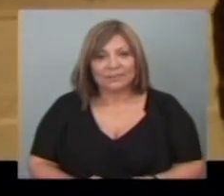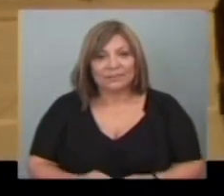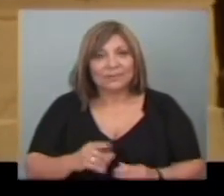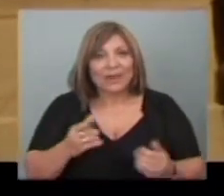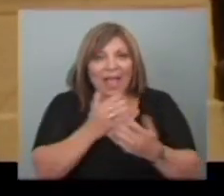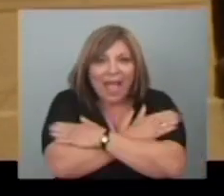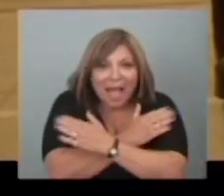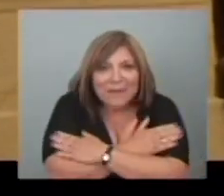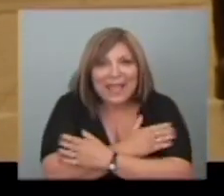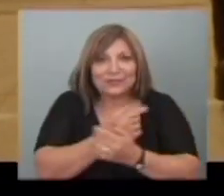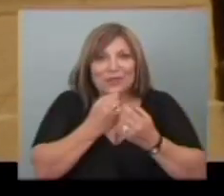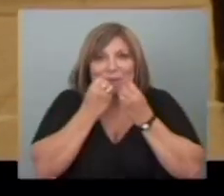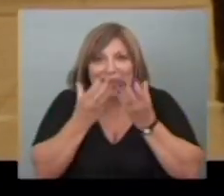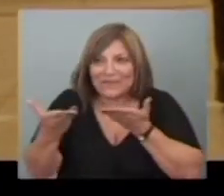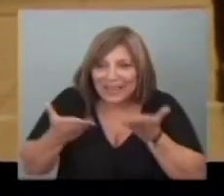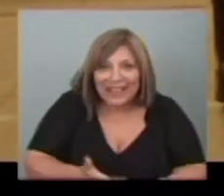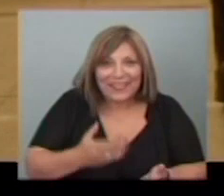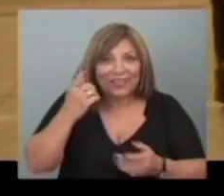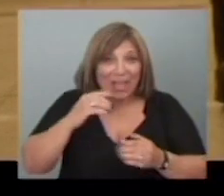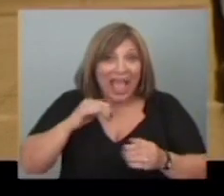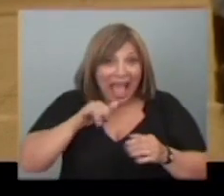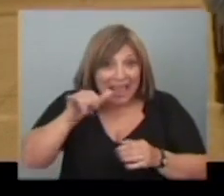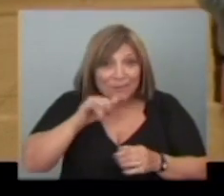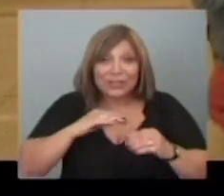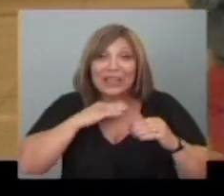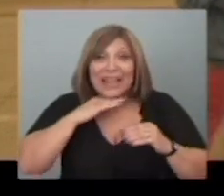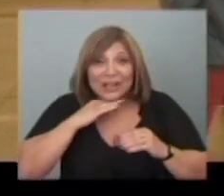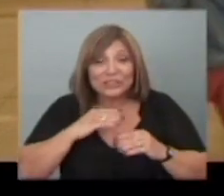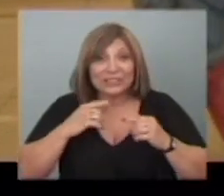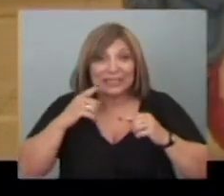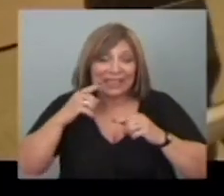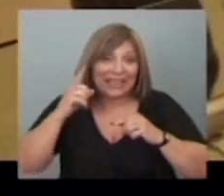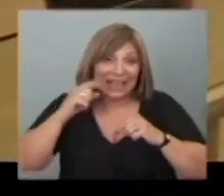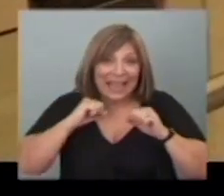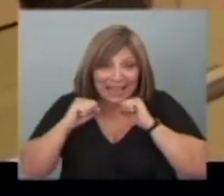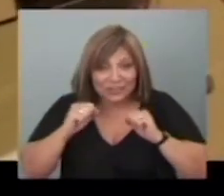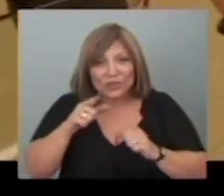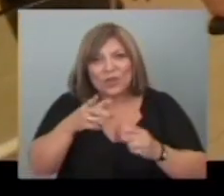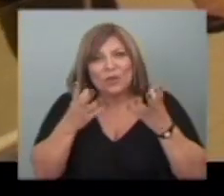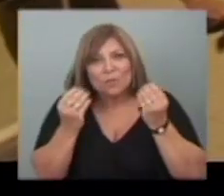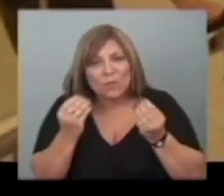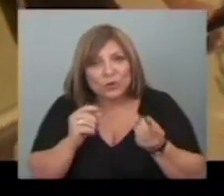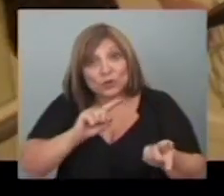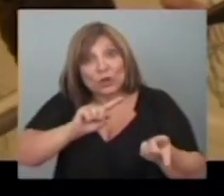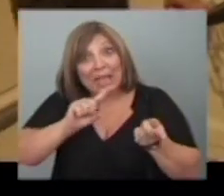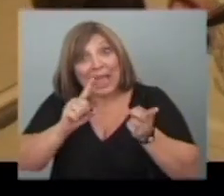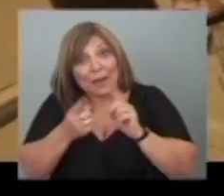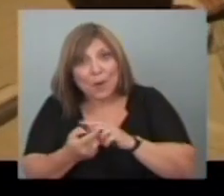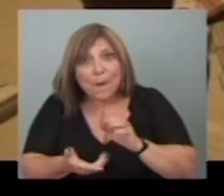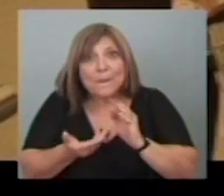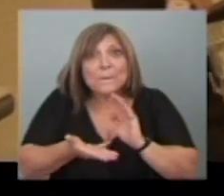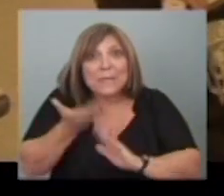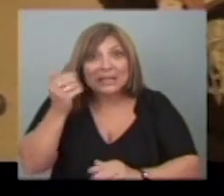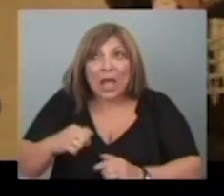Los abrazos de bienvenida en el aeropuerto de Carrasco han sido muchos en los últimos años. Tantos que se ha revertido la tendencia, son más los